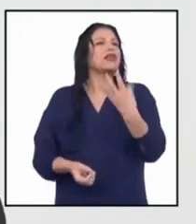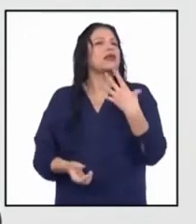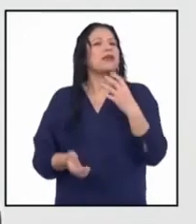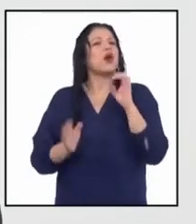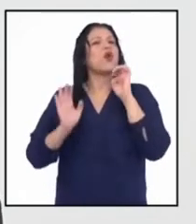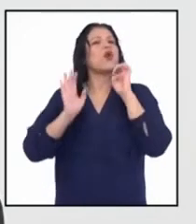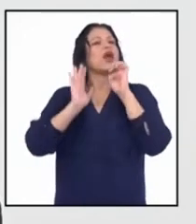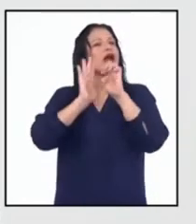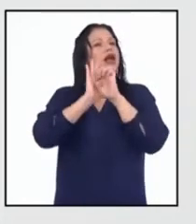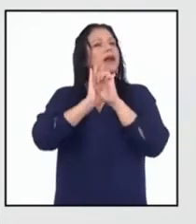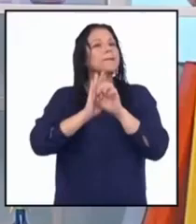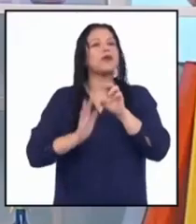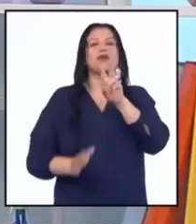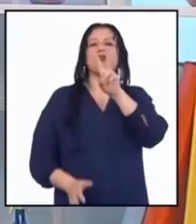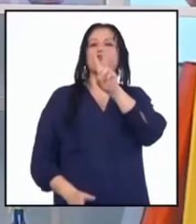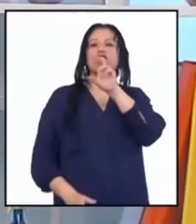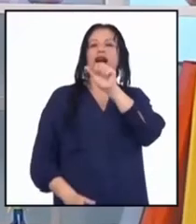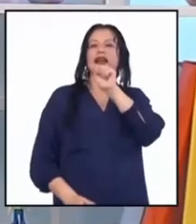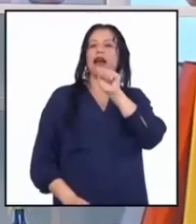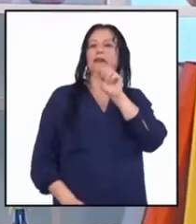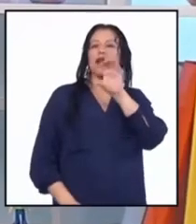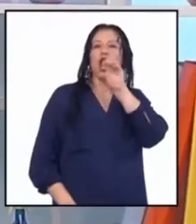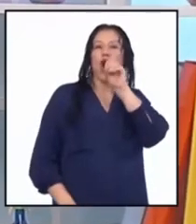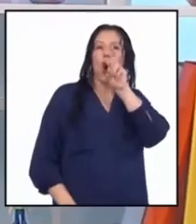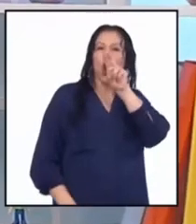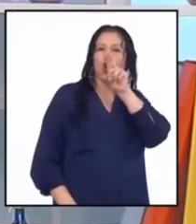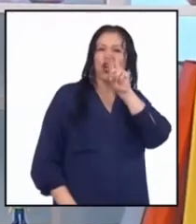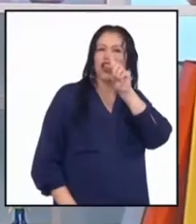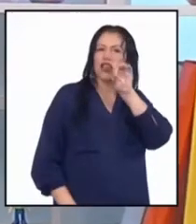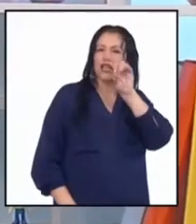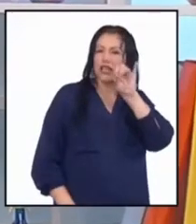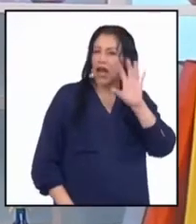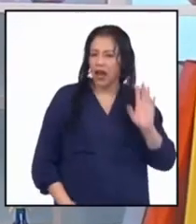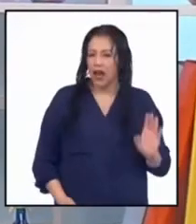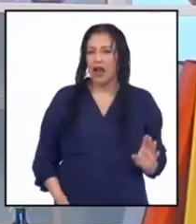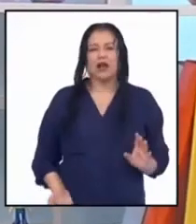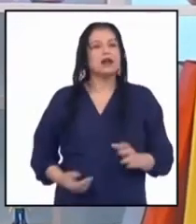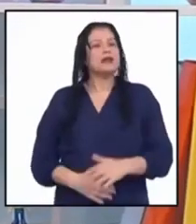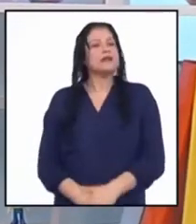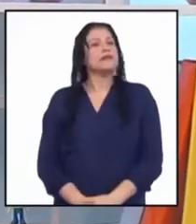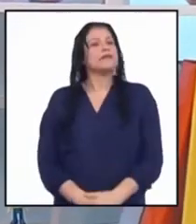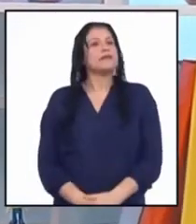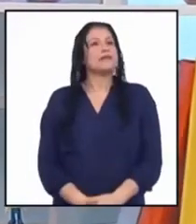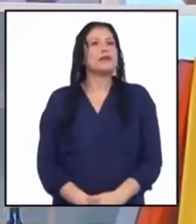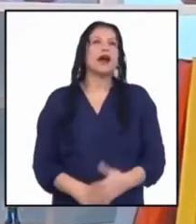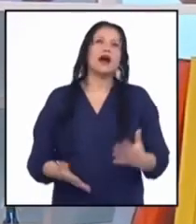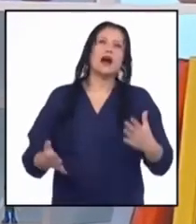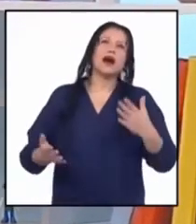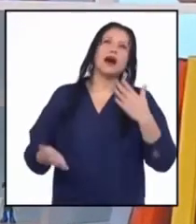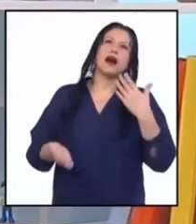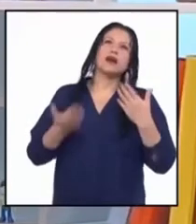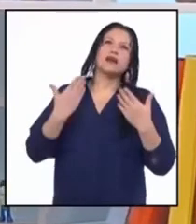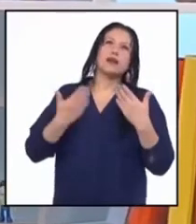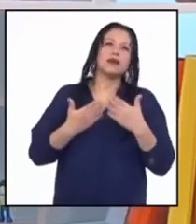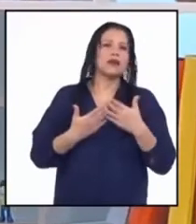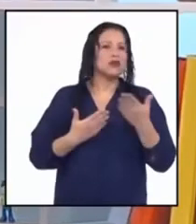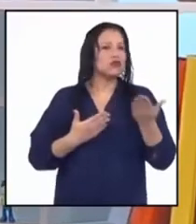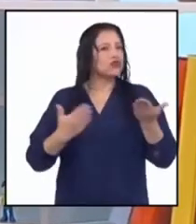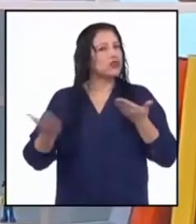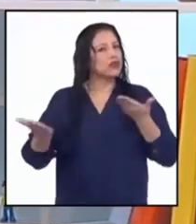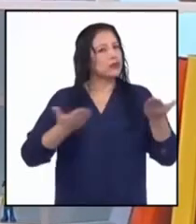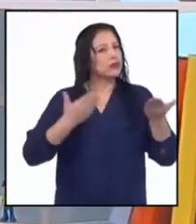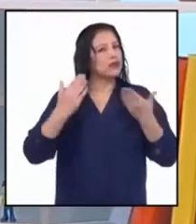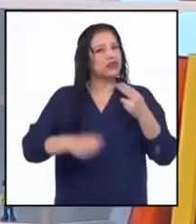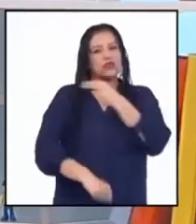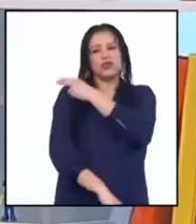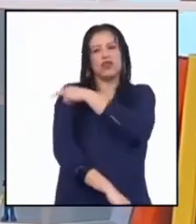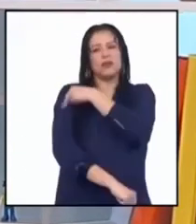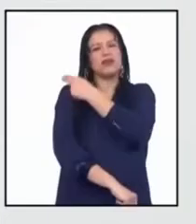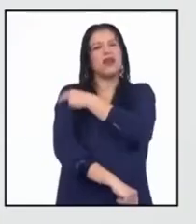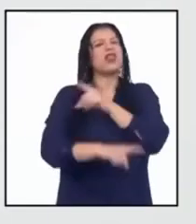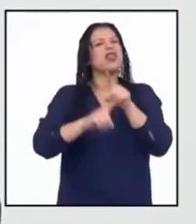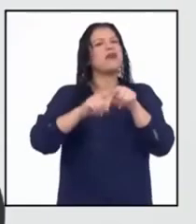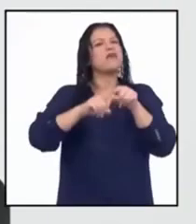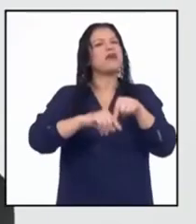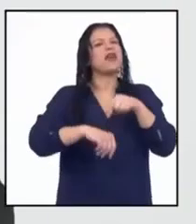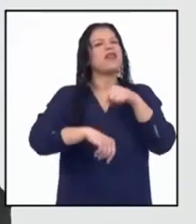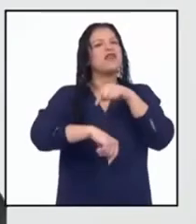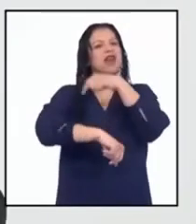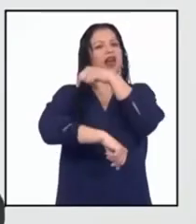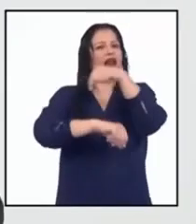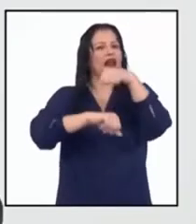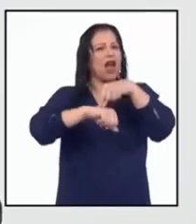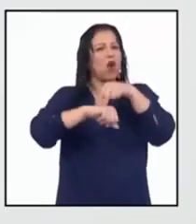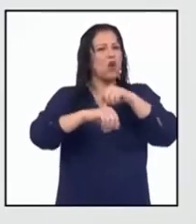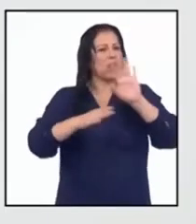de variable ordinal. ¿Podría ser las atenciones en los hospitales de acuerdo a la hora de llegada?